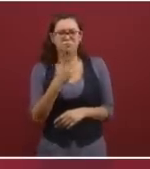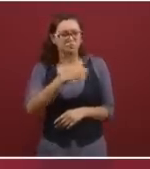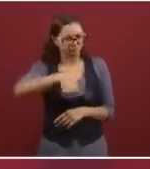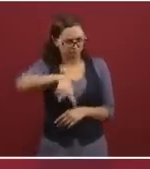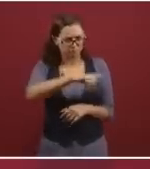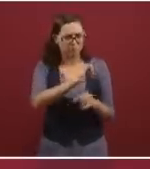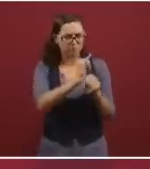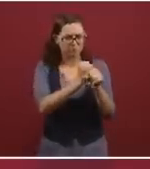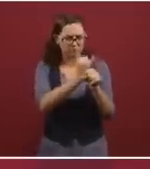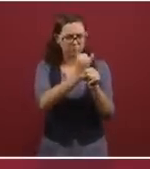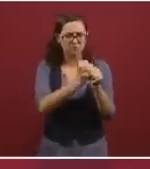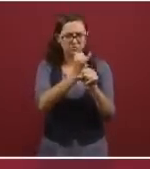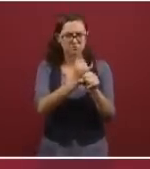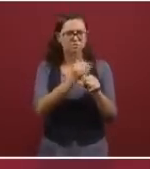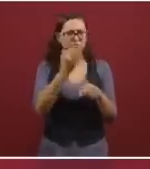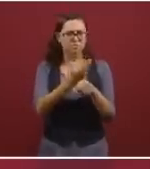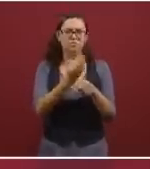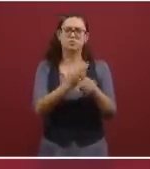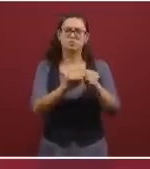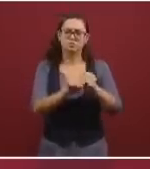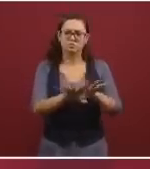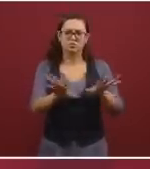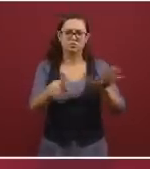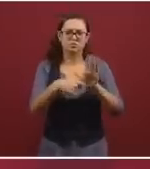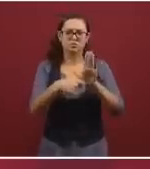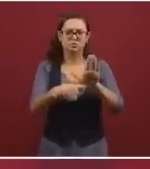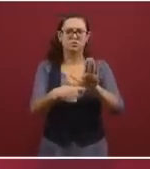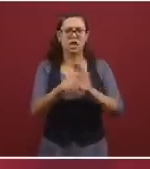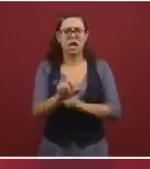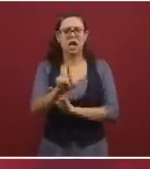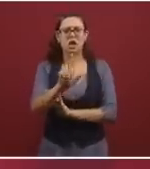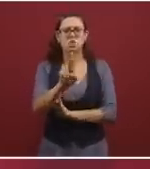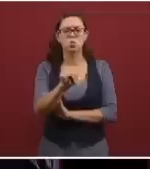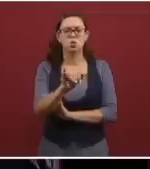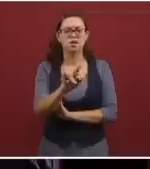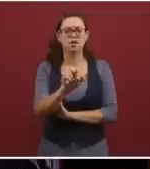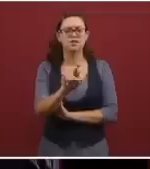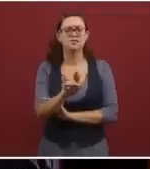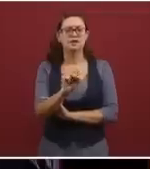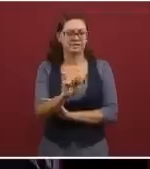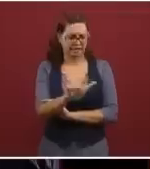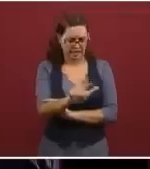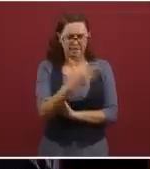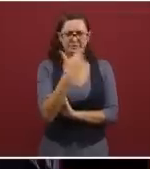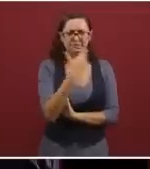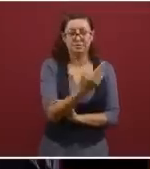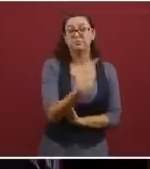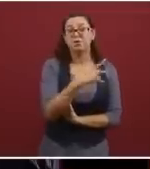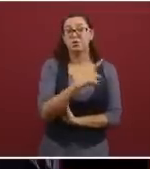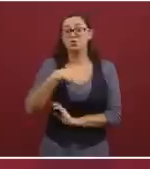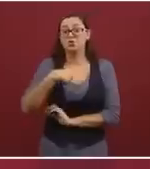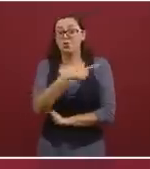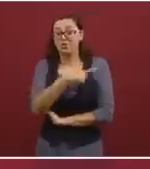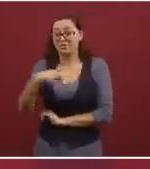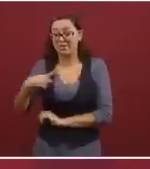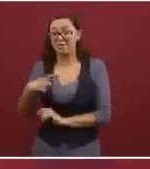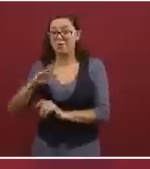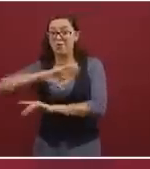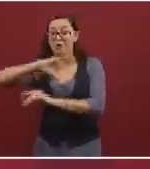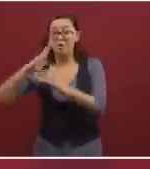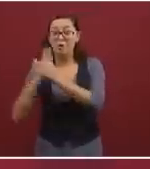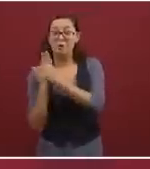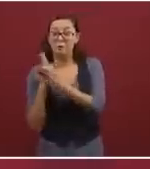investigaron y dan a conocer en el Universal. Yo tengo que ver cómo está el expediente